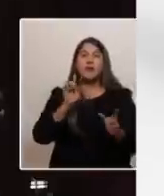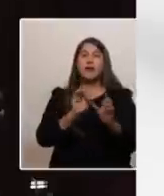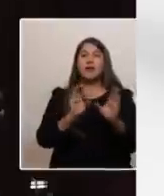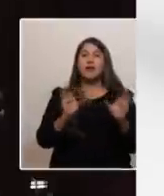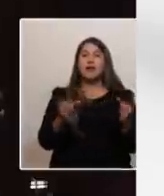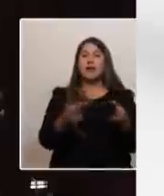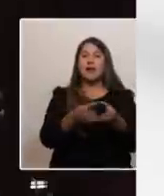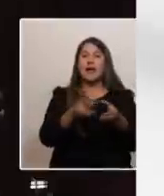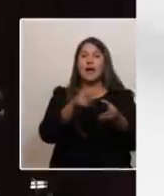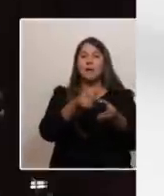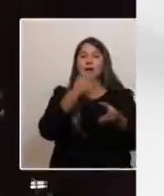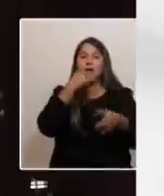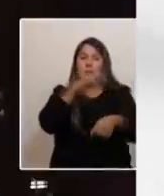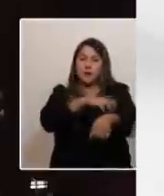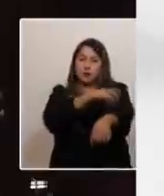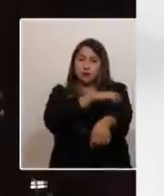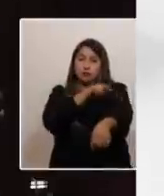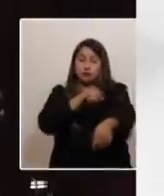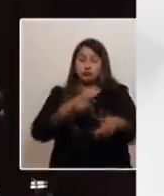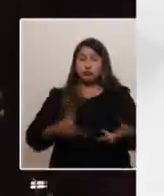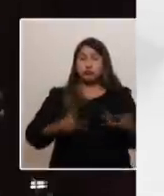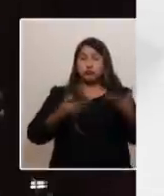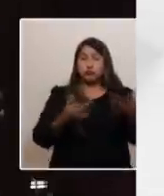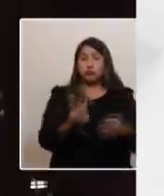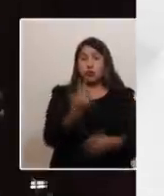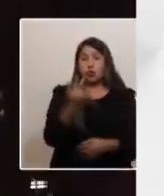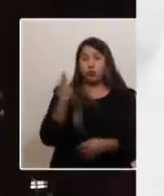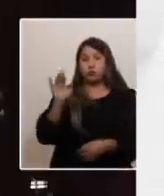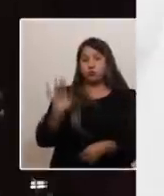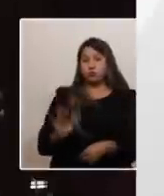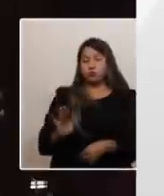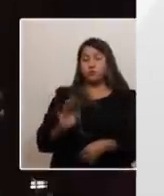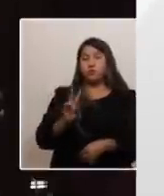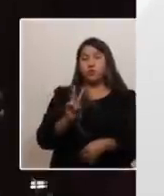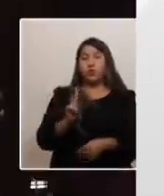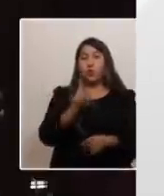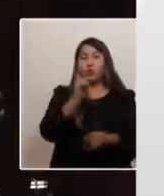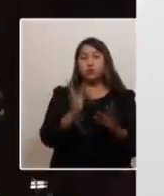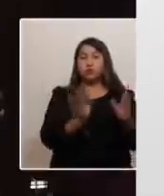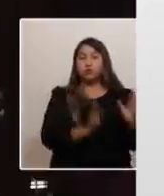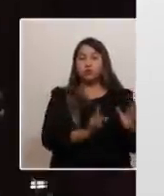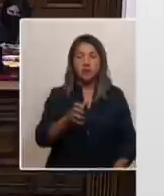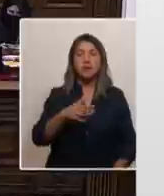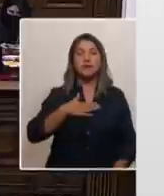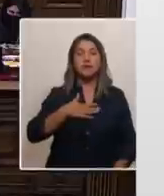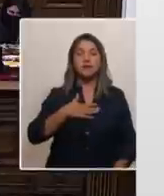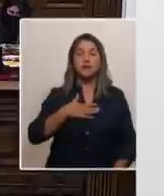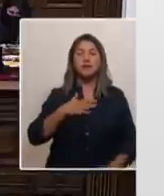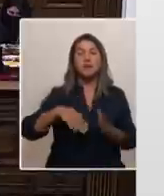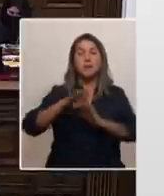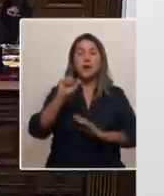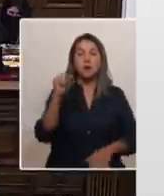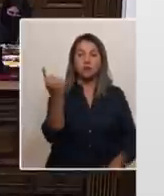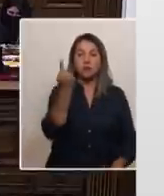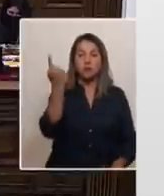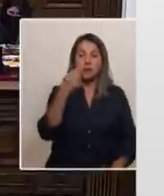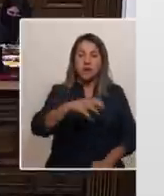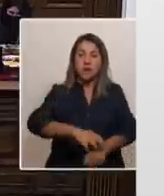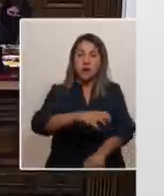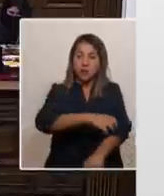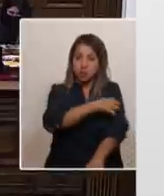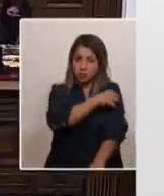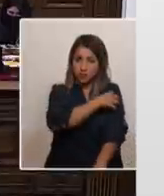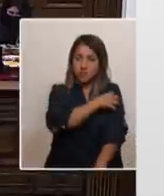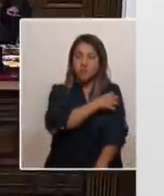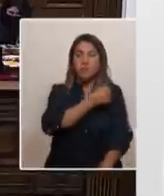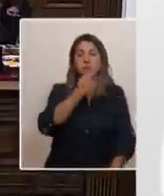importante es el bien de Chile. No sus egos, no lo personal, sino que pensar de que aquí una nueva constitución es necesaria para